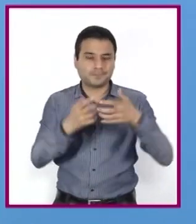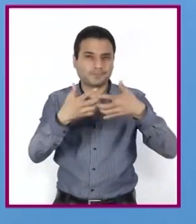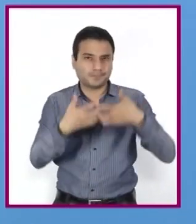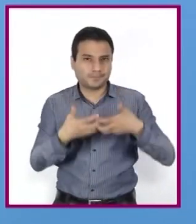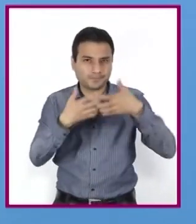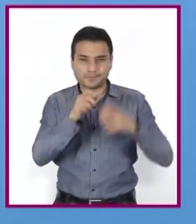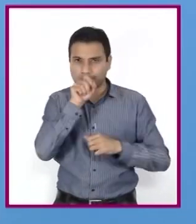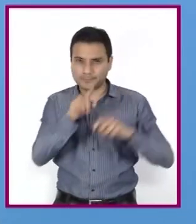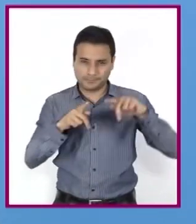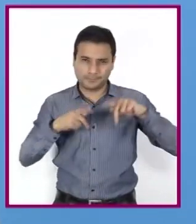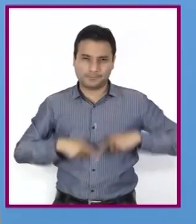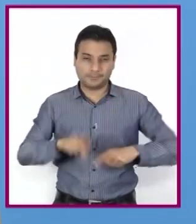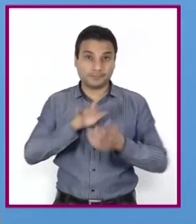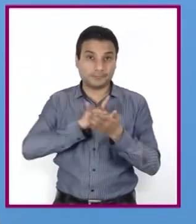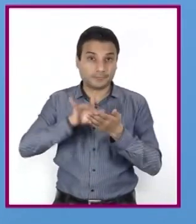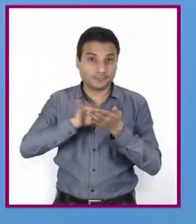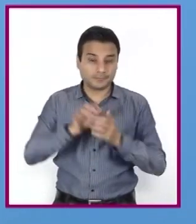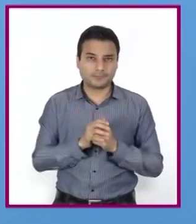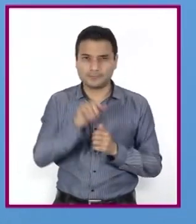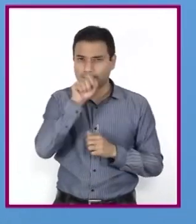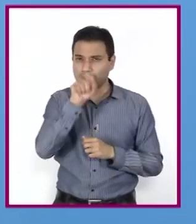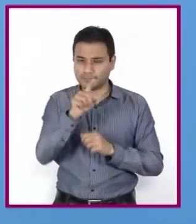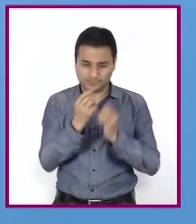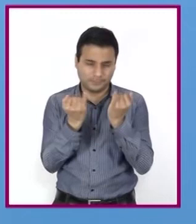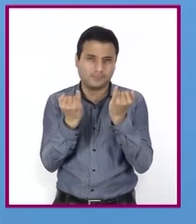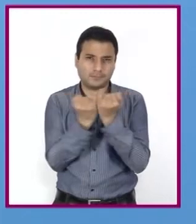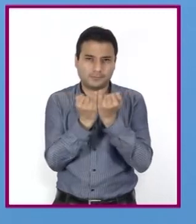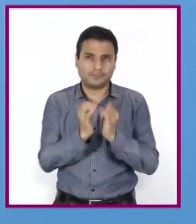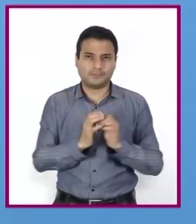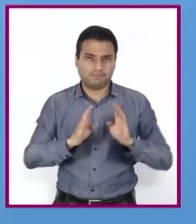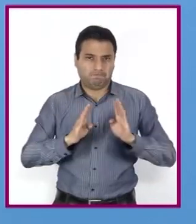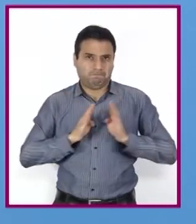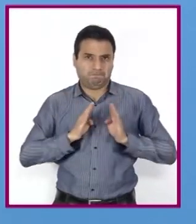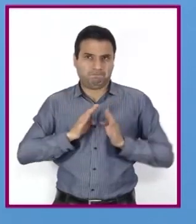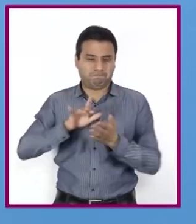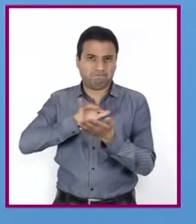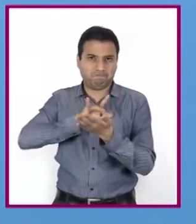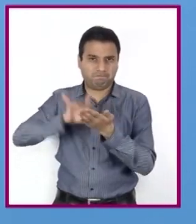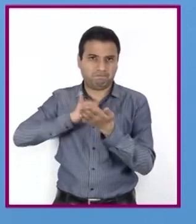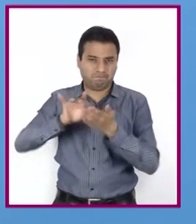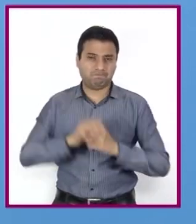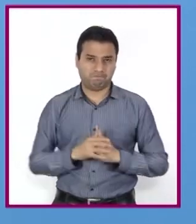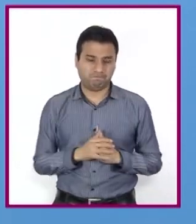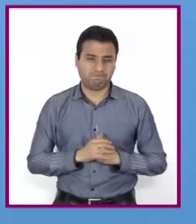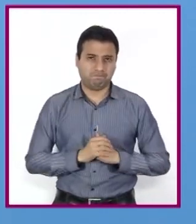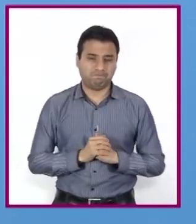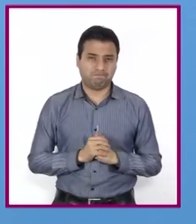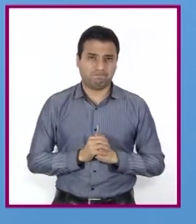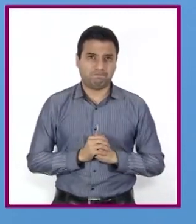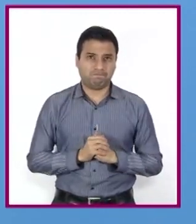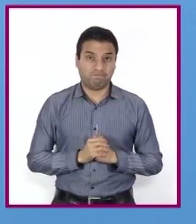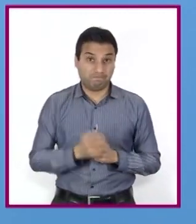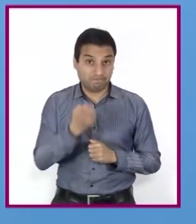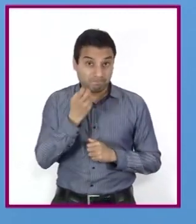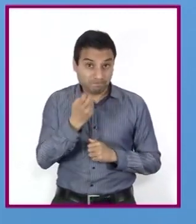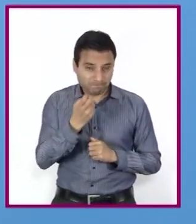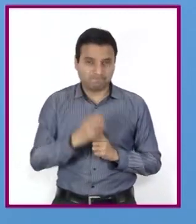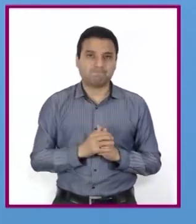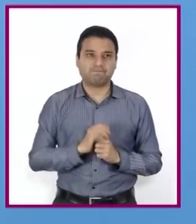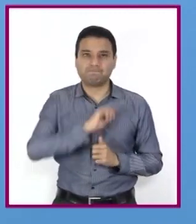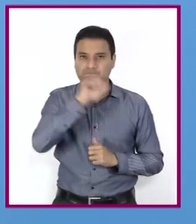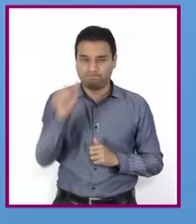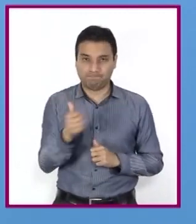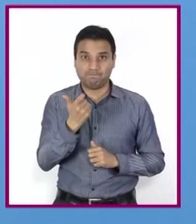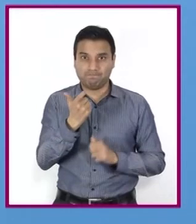a la población, así como en un creciente gasto militar en las economías más desarrolladas, permitió superar la